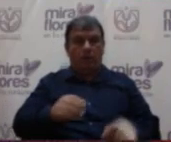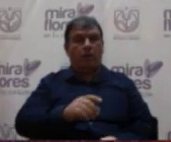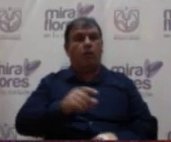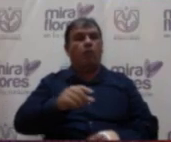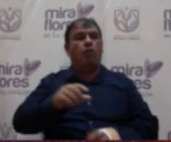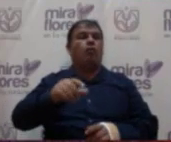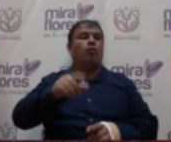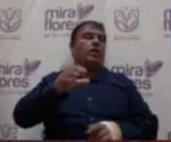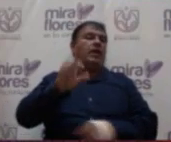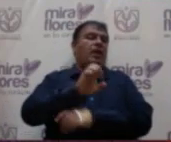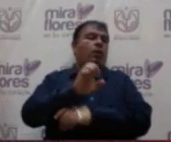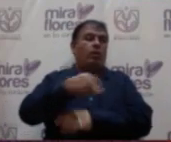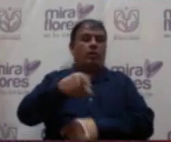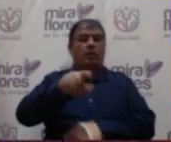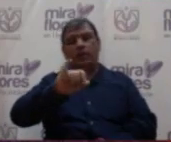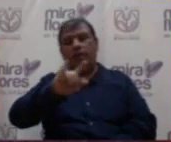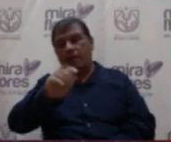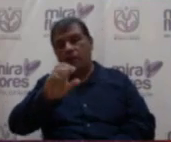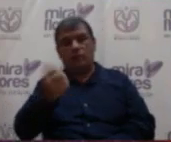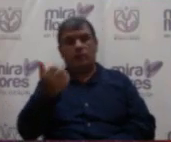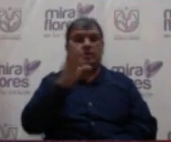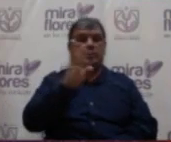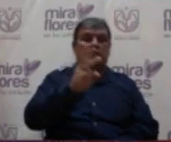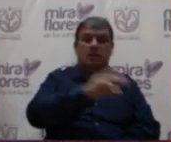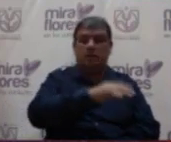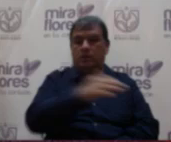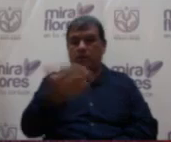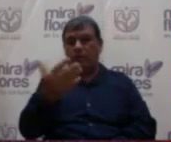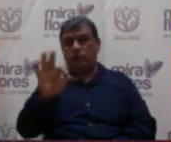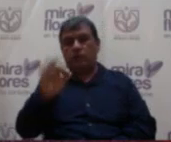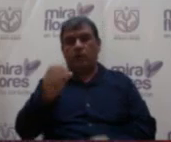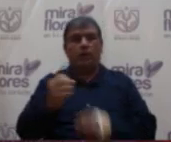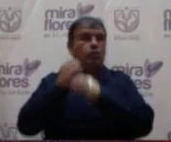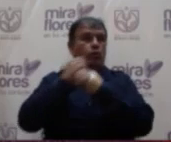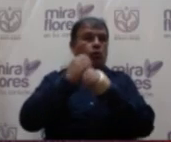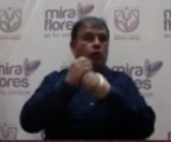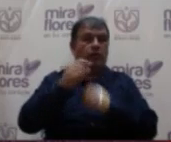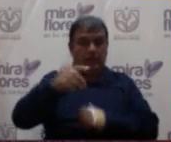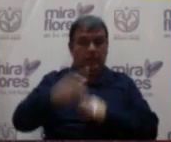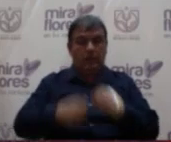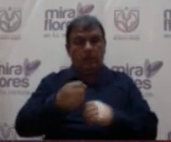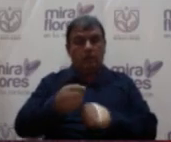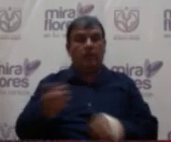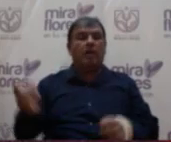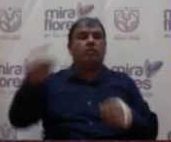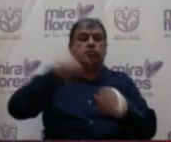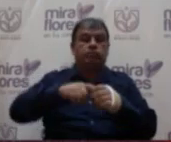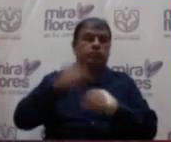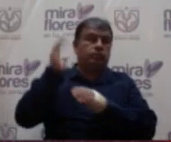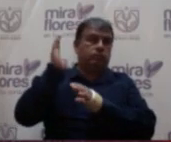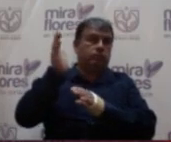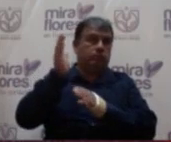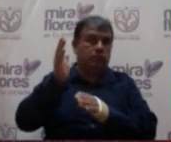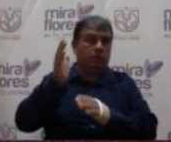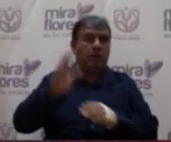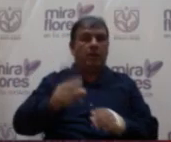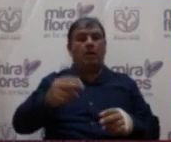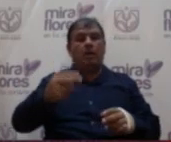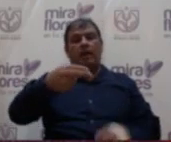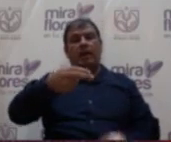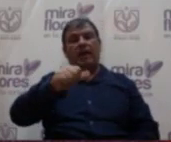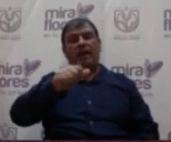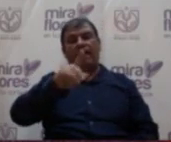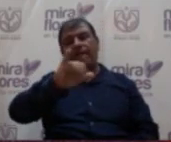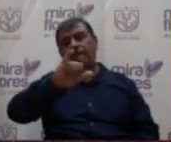Quito, Ecuador, del 16 al 19 de octubre del presente año, inclusive, a fin que participe en el evento Hábitat